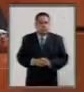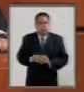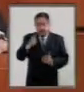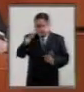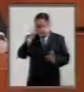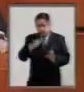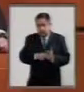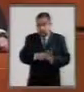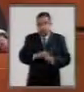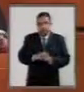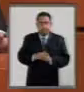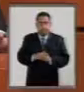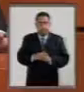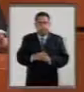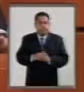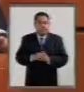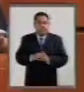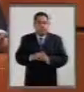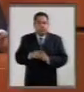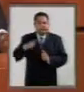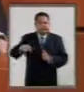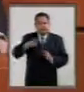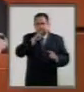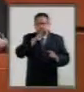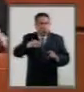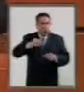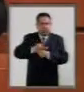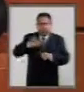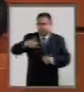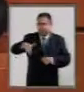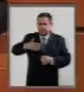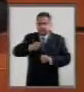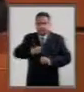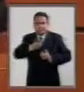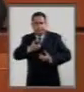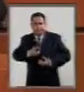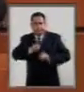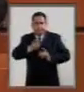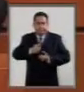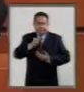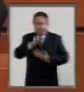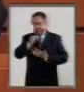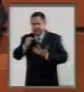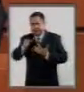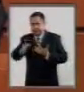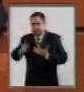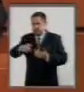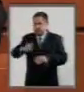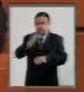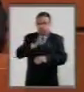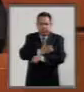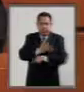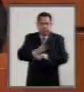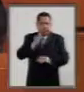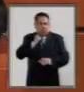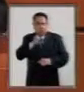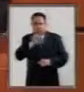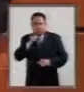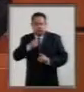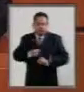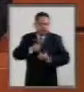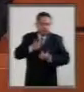Creo que todas las preocupaciones externadas en esta tribuna por mis compañeras senadoras y